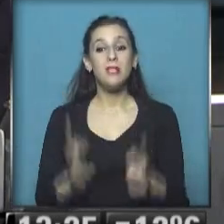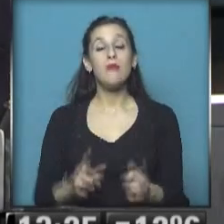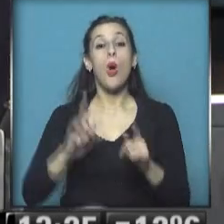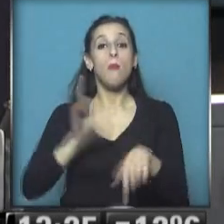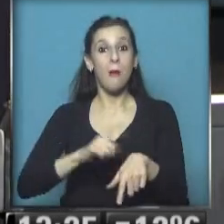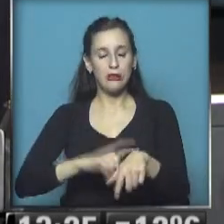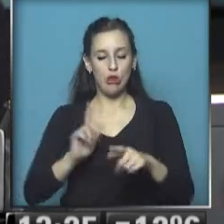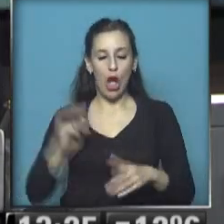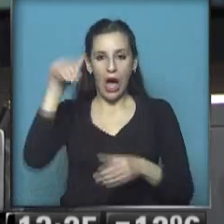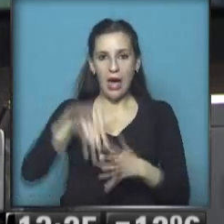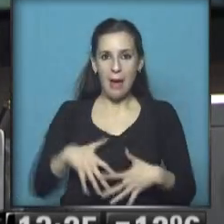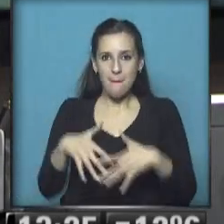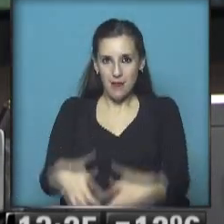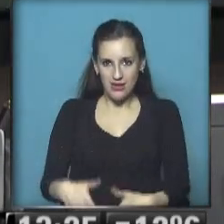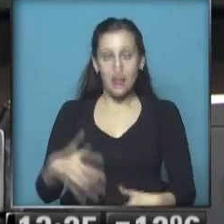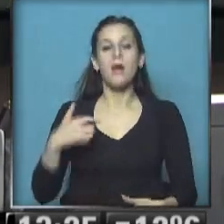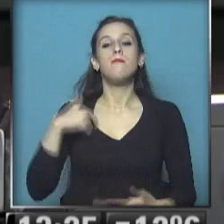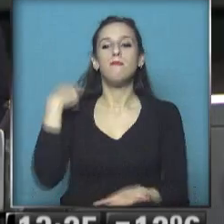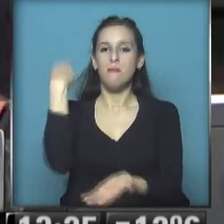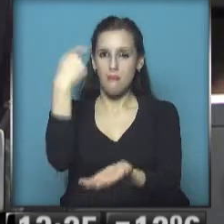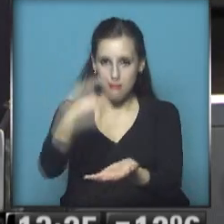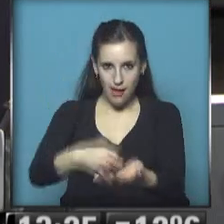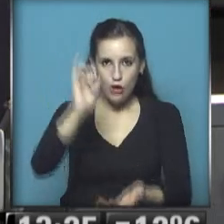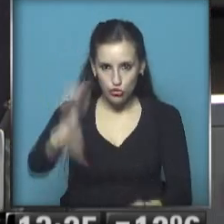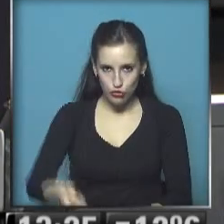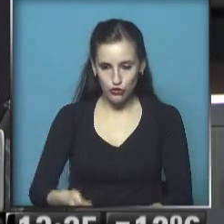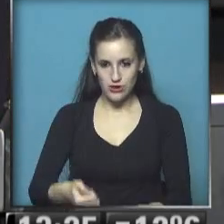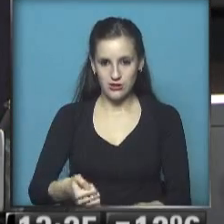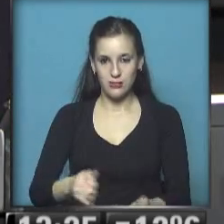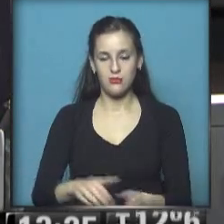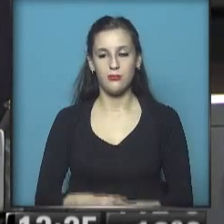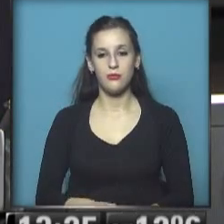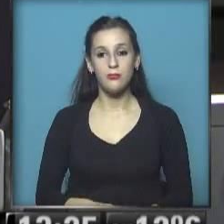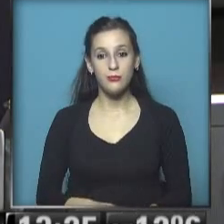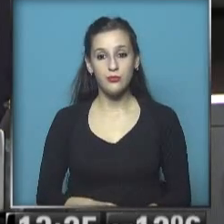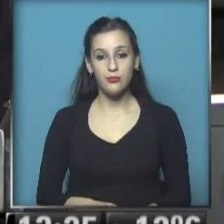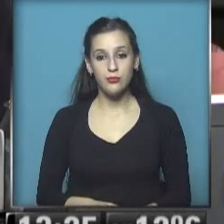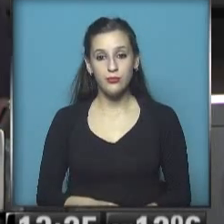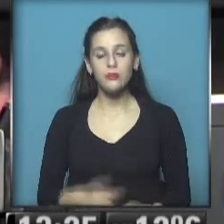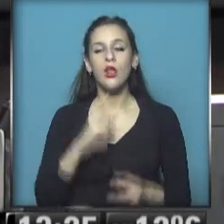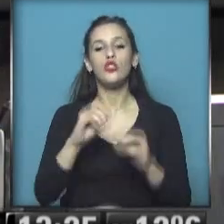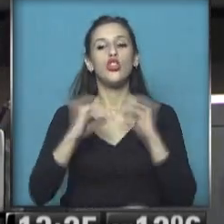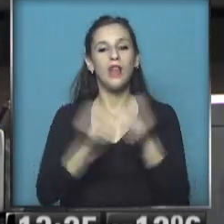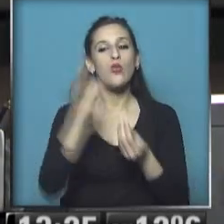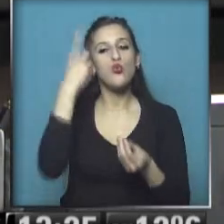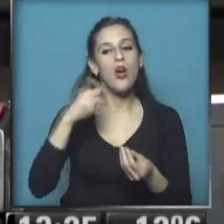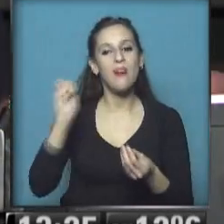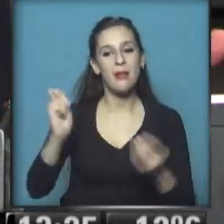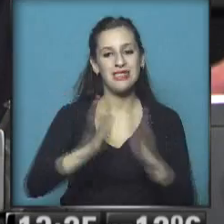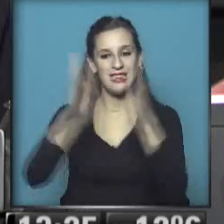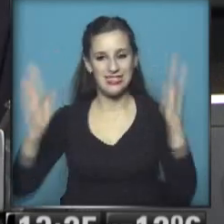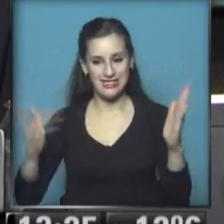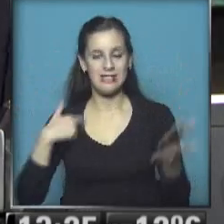del bebé nosotros vamos la asignación del prenatal sepan hasta nueve mensualidades no se puede exceder al